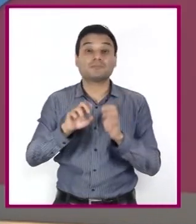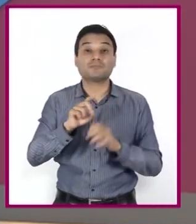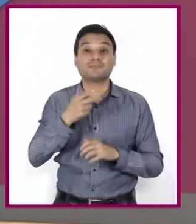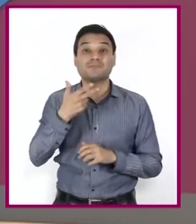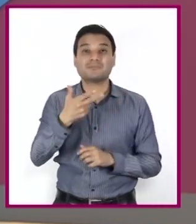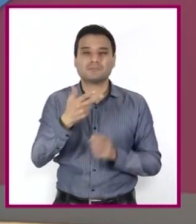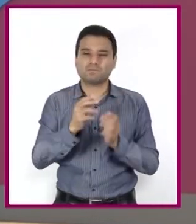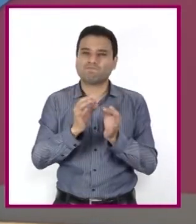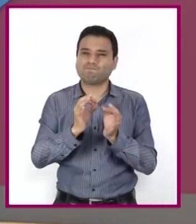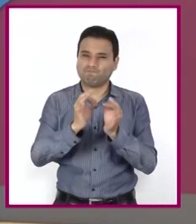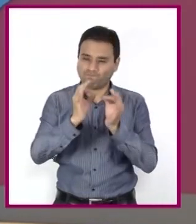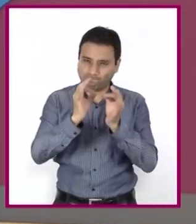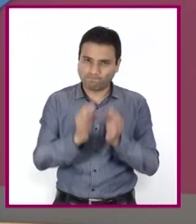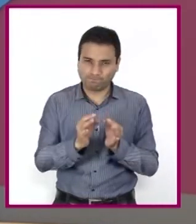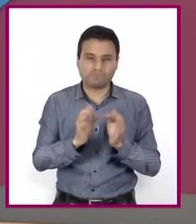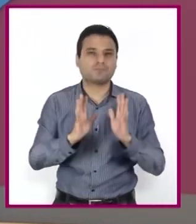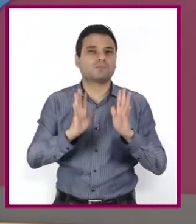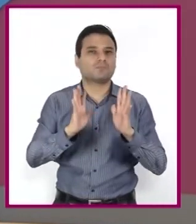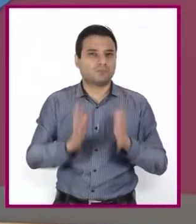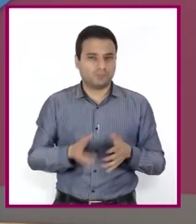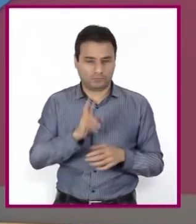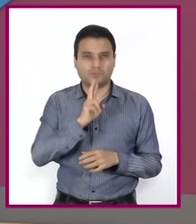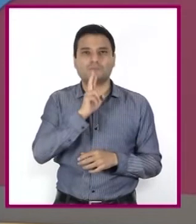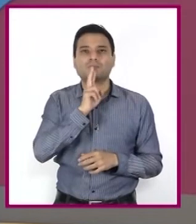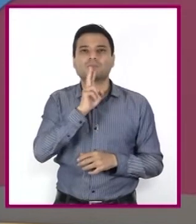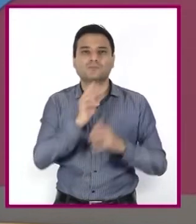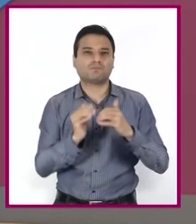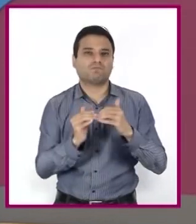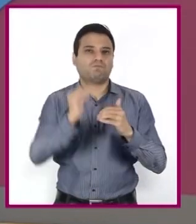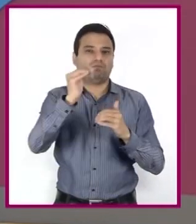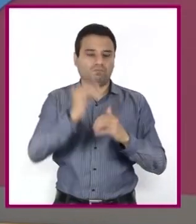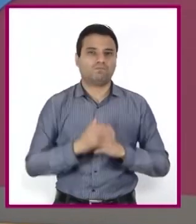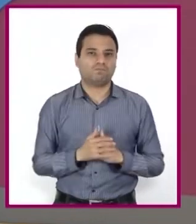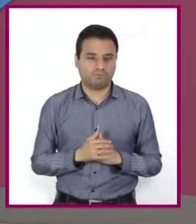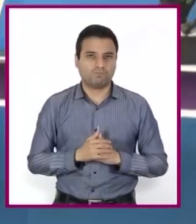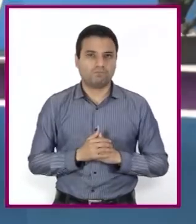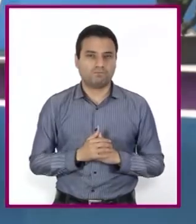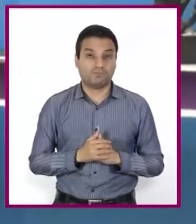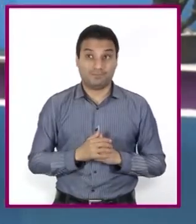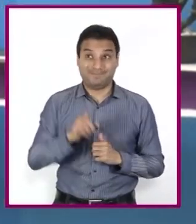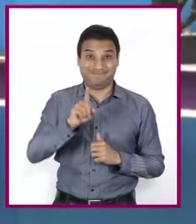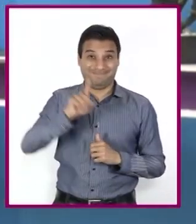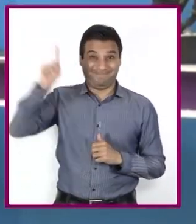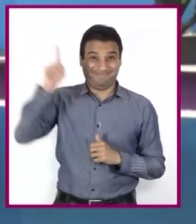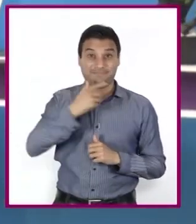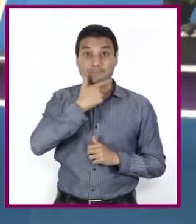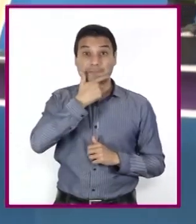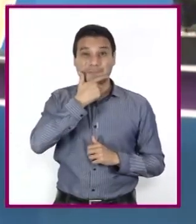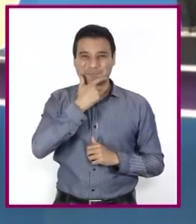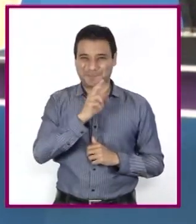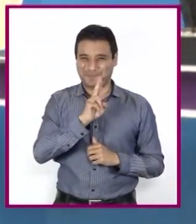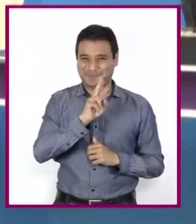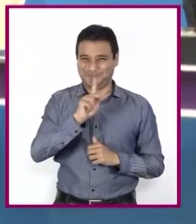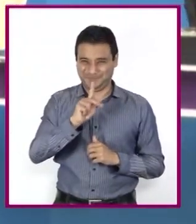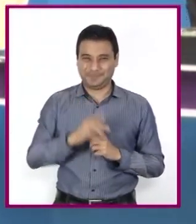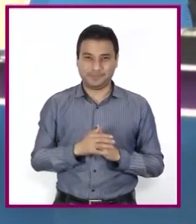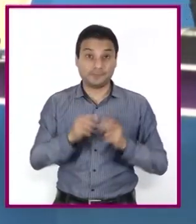1938 cuando recuperó los niveles de 1929. En Gran Bretaña, la recuperación inició